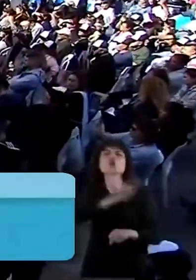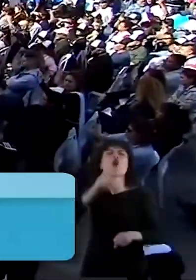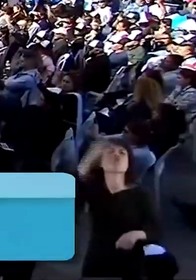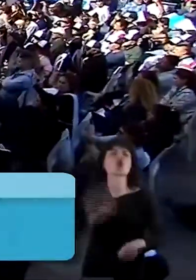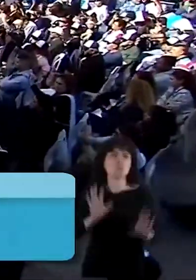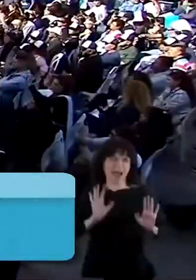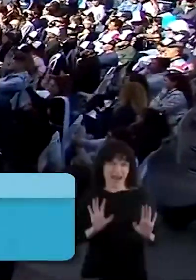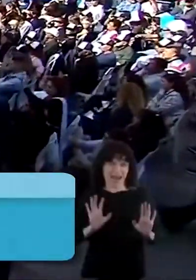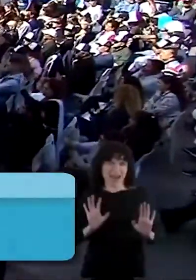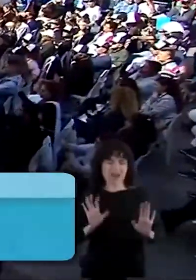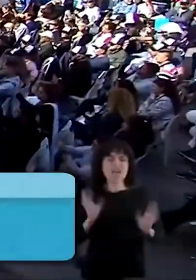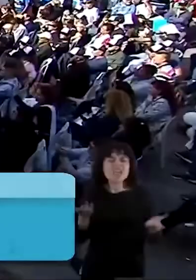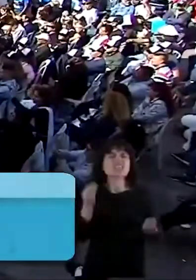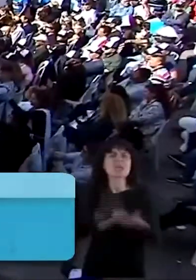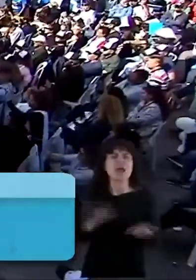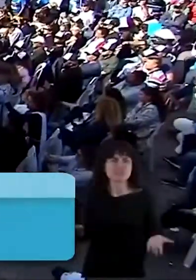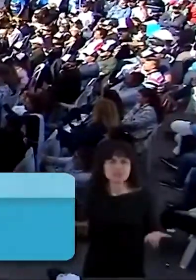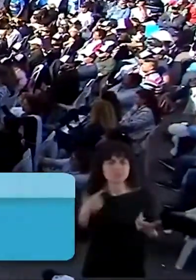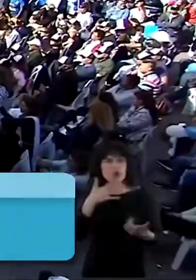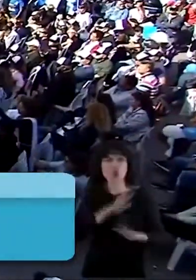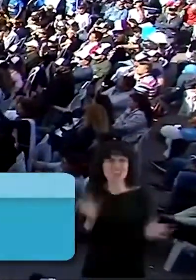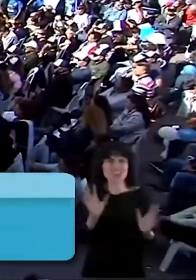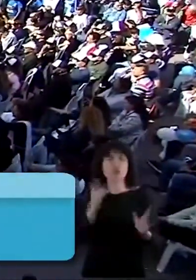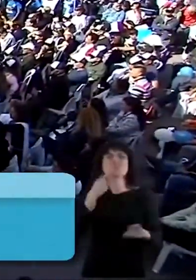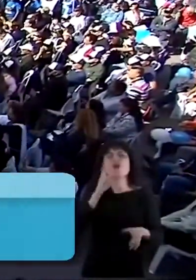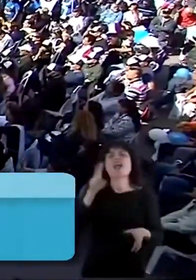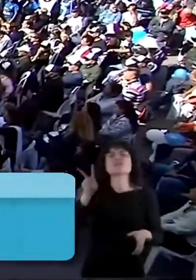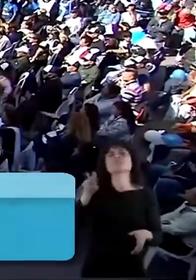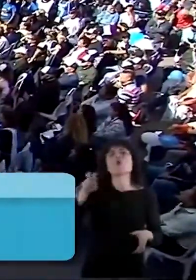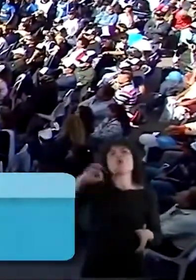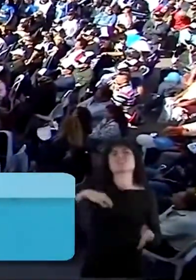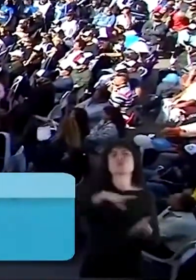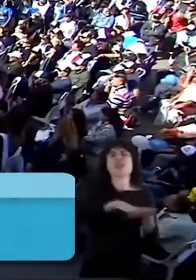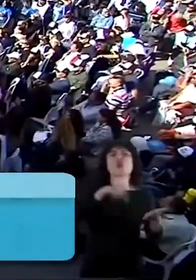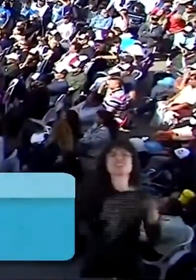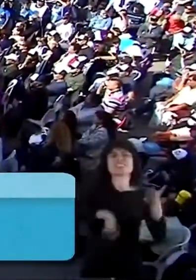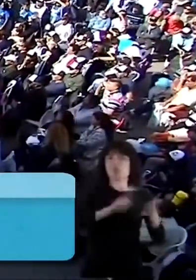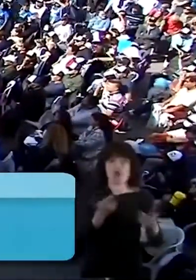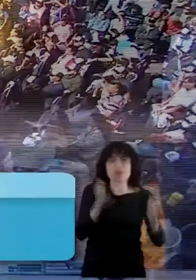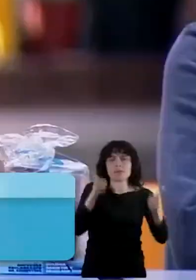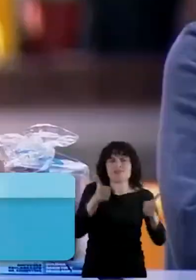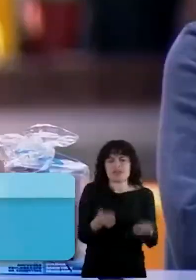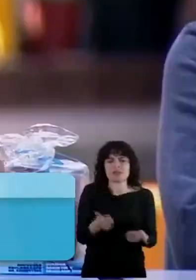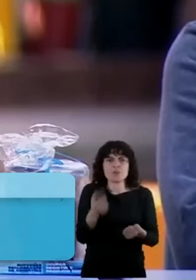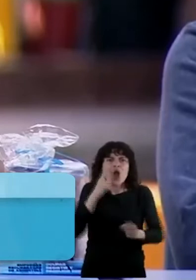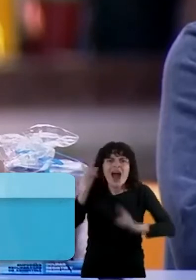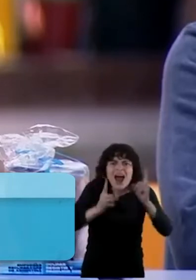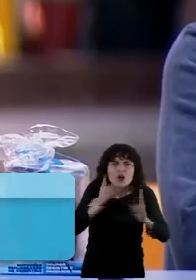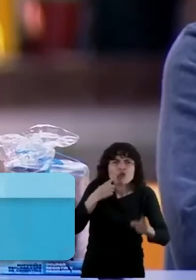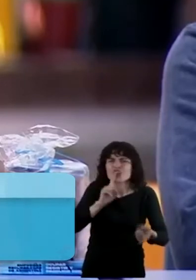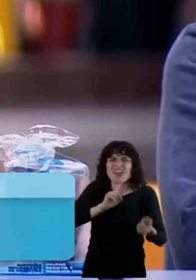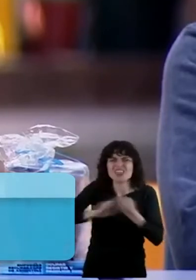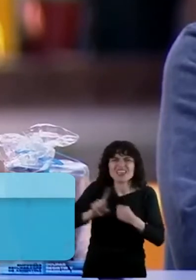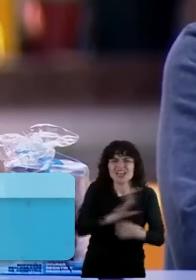mucho más que eso, porque no era tanto en la informalidad, habían construido cooperativas, se habían hecho cargo de empresas, habían